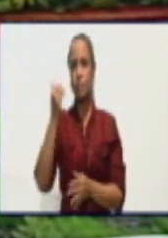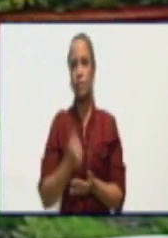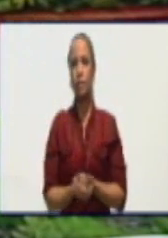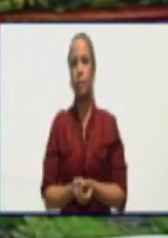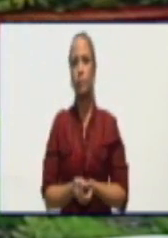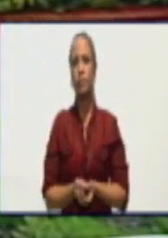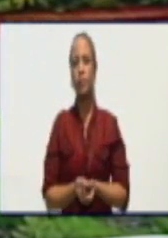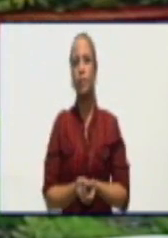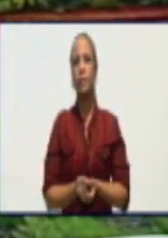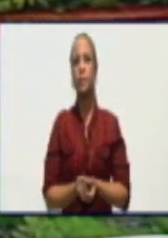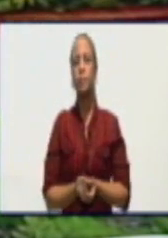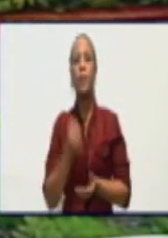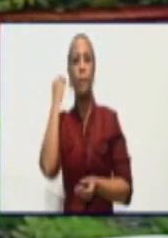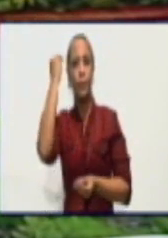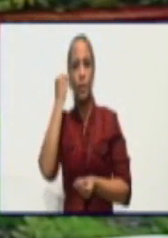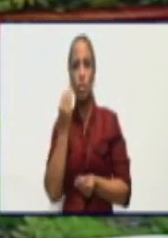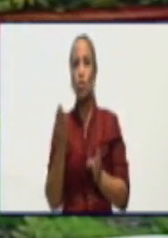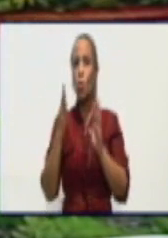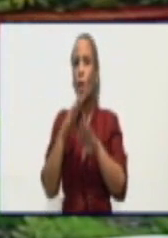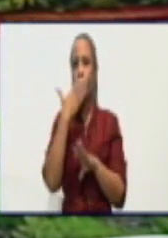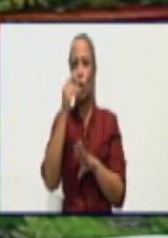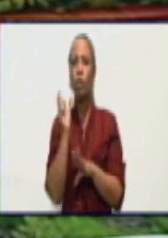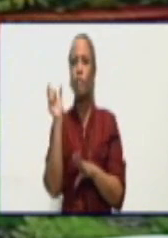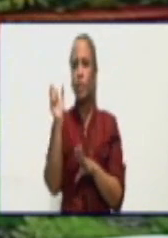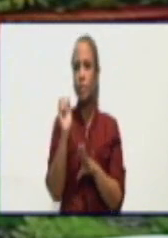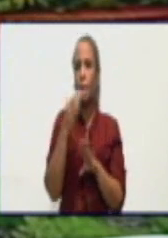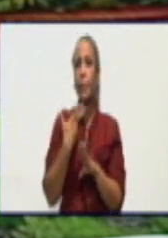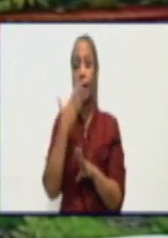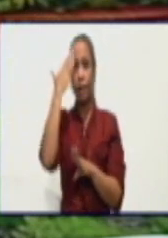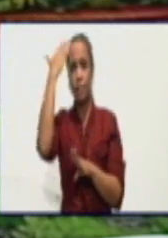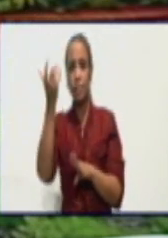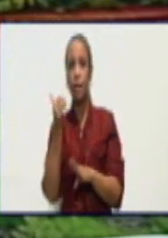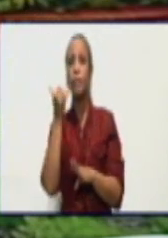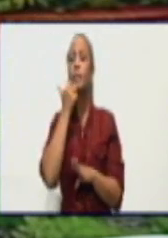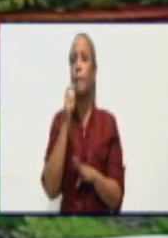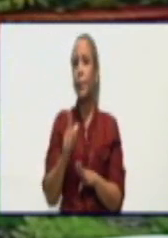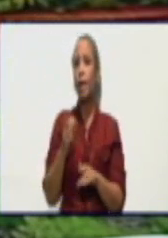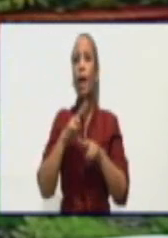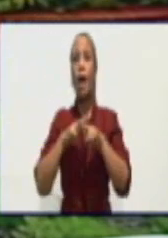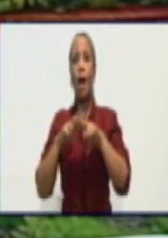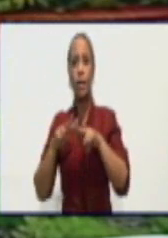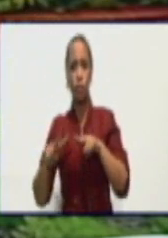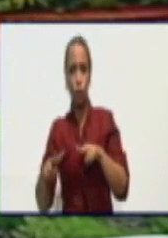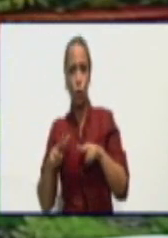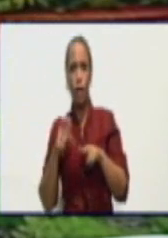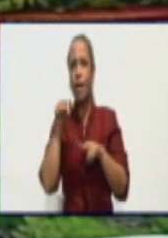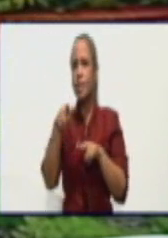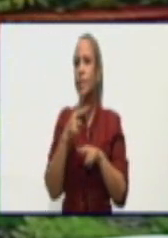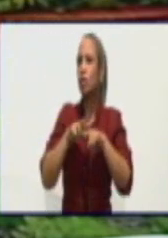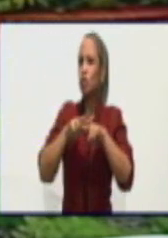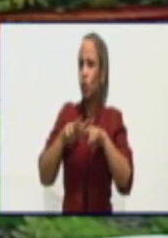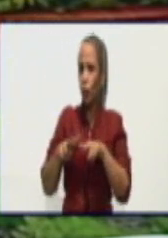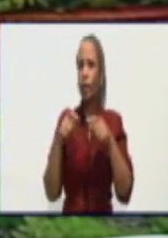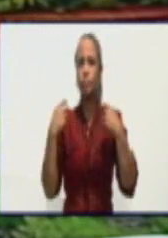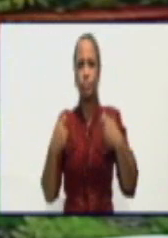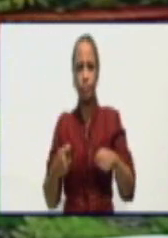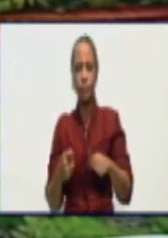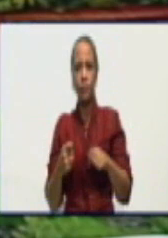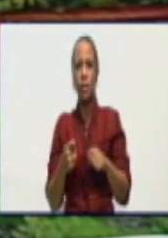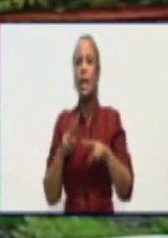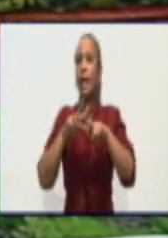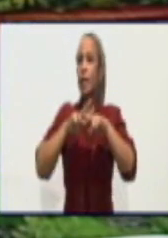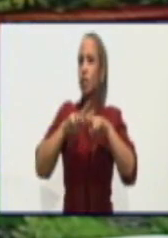hay mejor fecha para agradecer también a la historia, de esa historia de la que bebemos todos, la historia